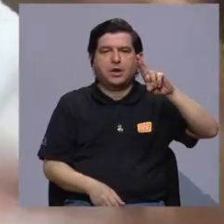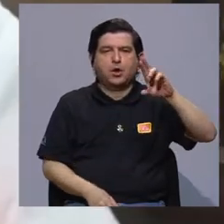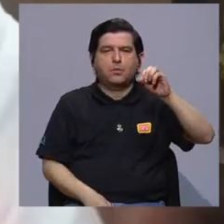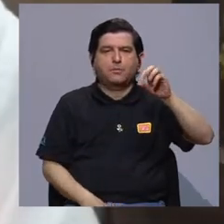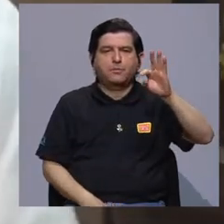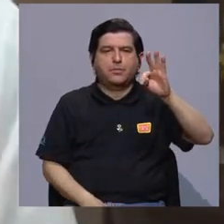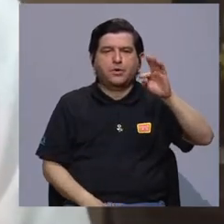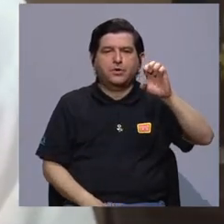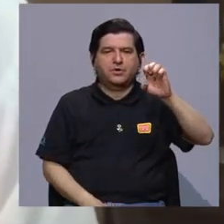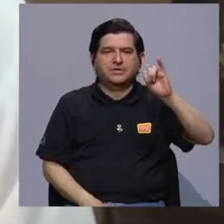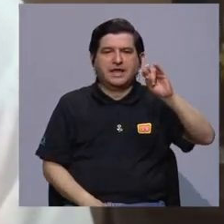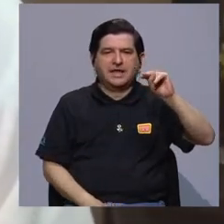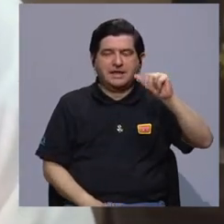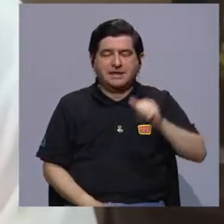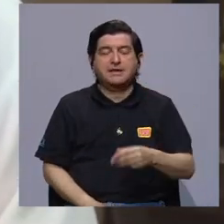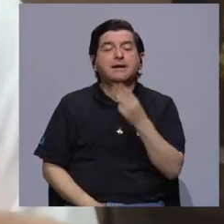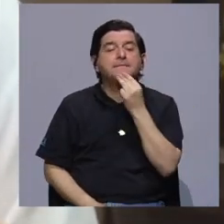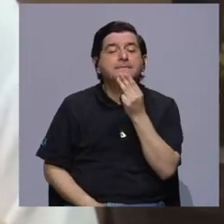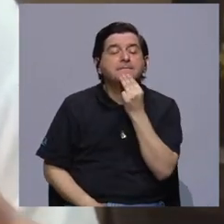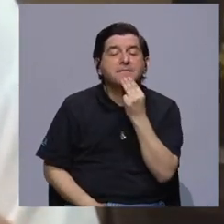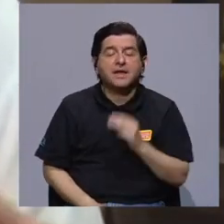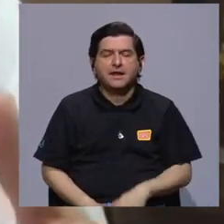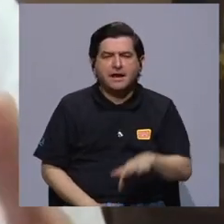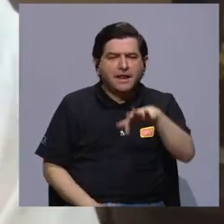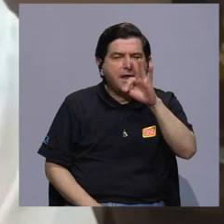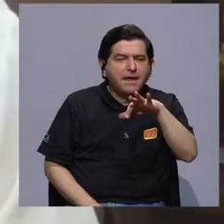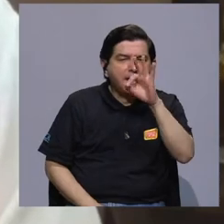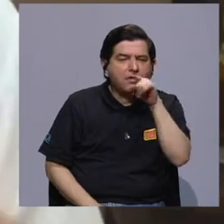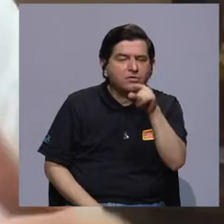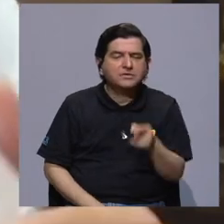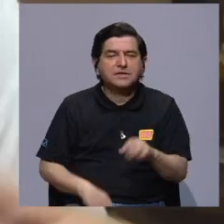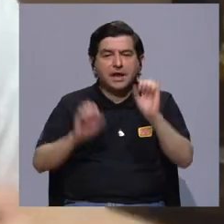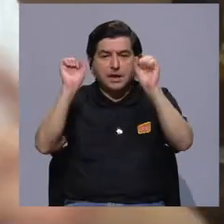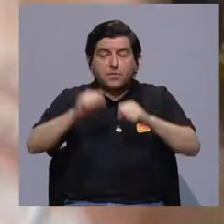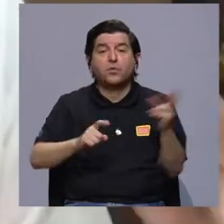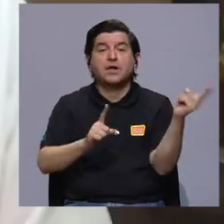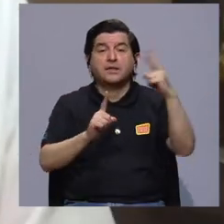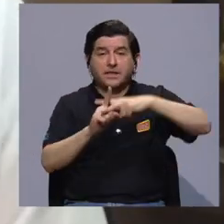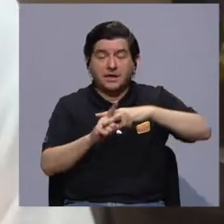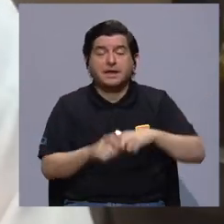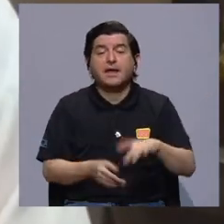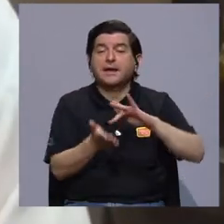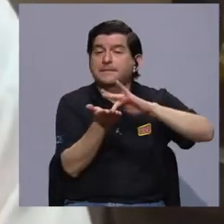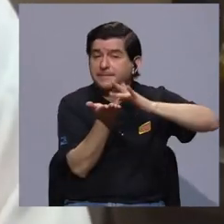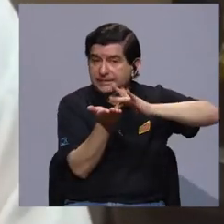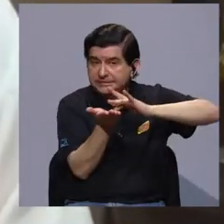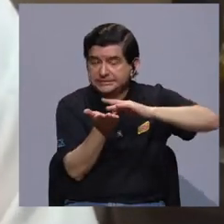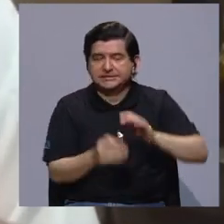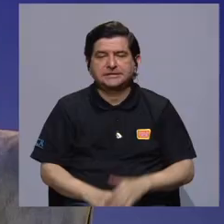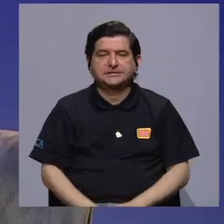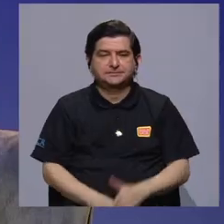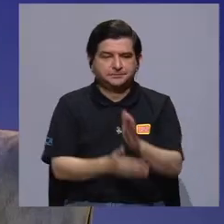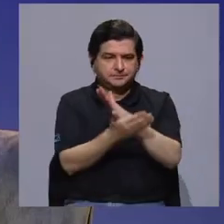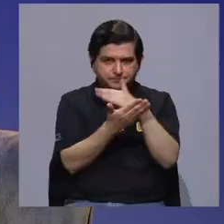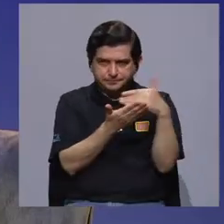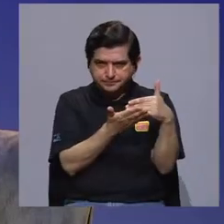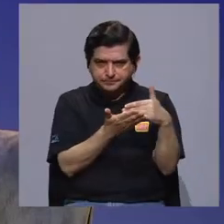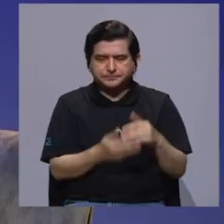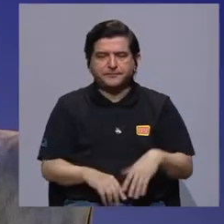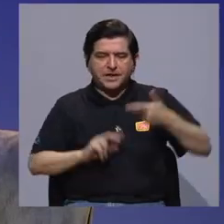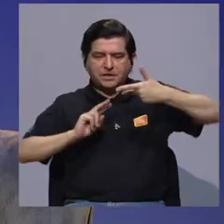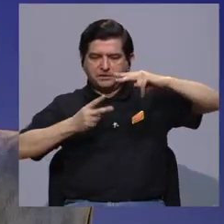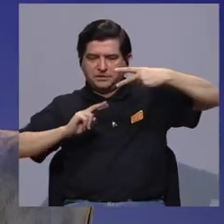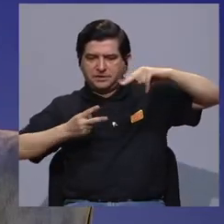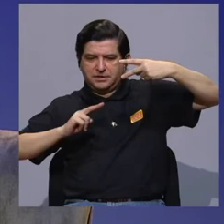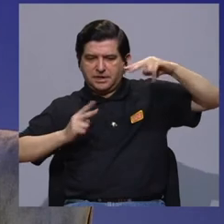la composición de esa miel, para encontrar aquellas proteínas que pudieran tener aplicación en medicina. En la parte